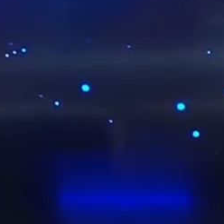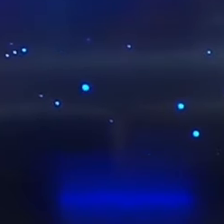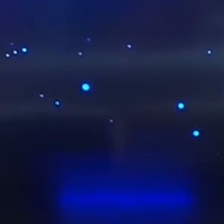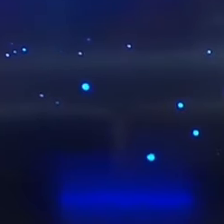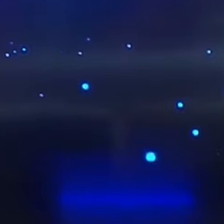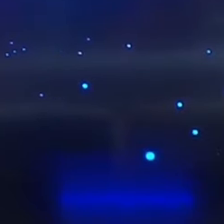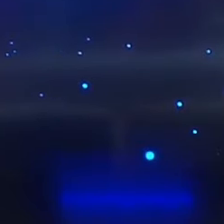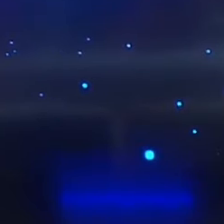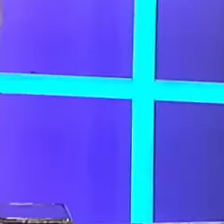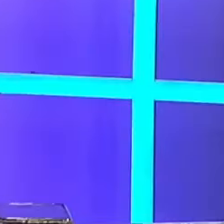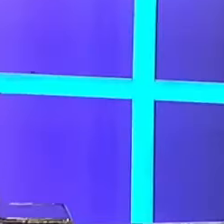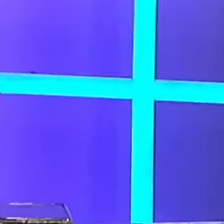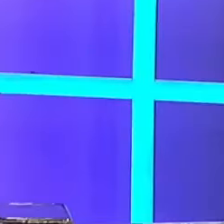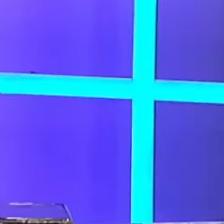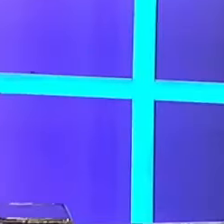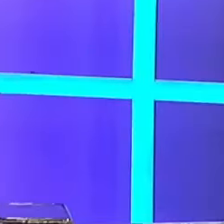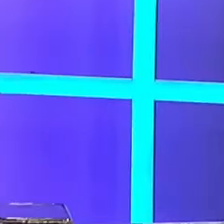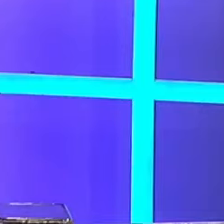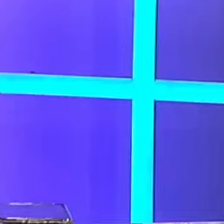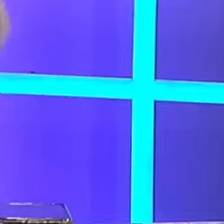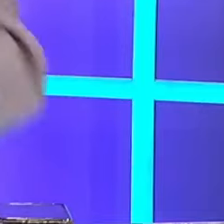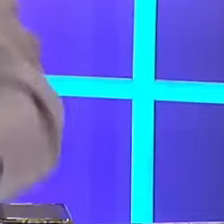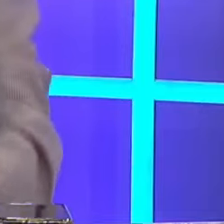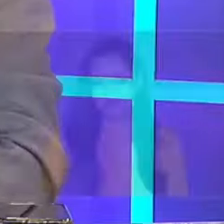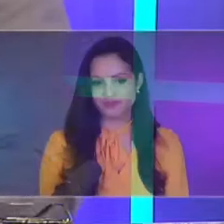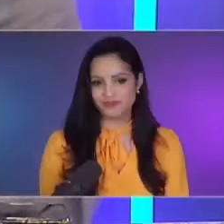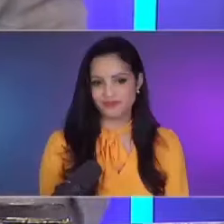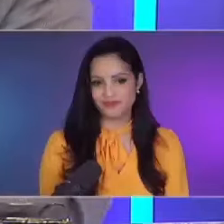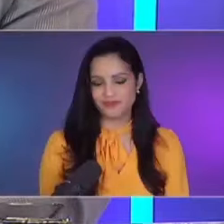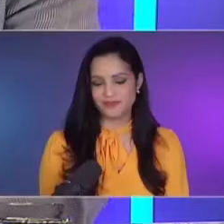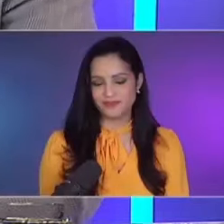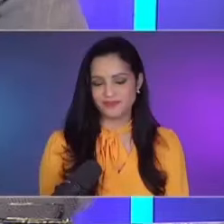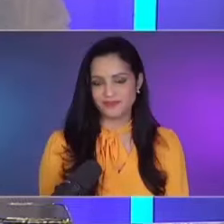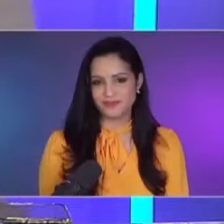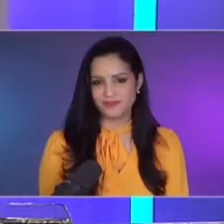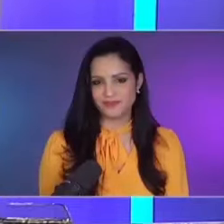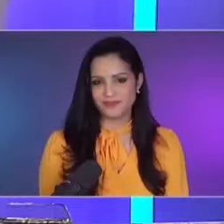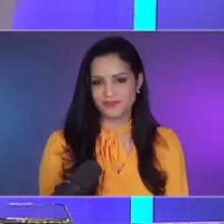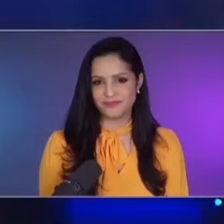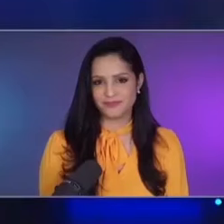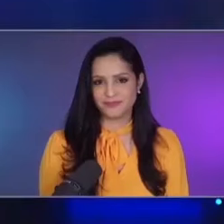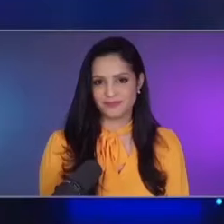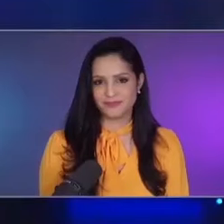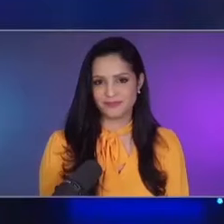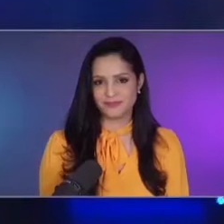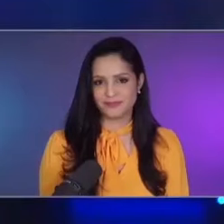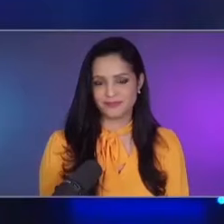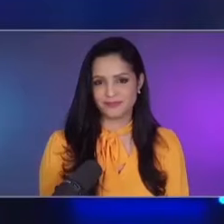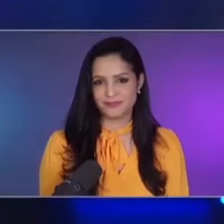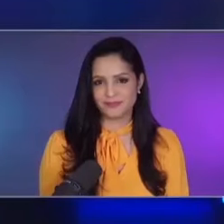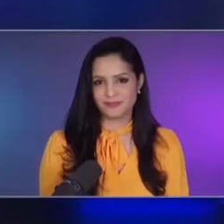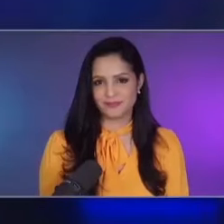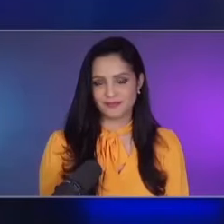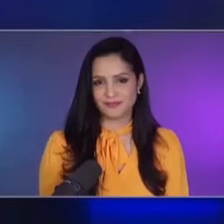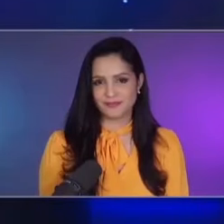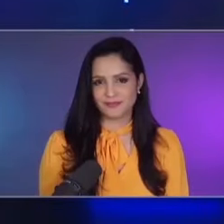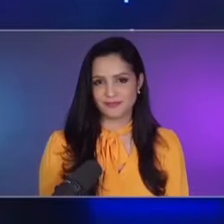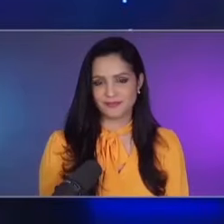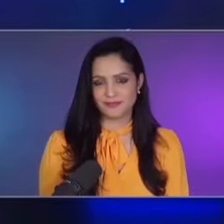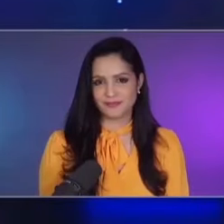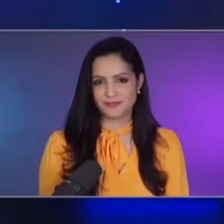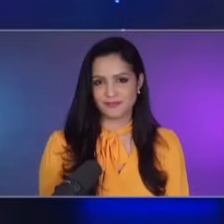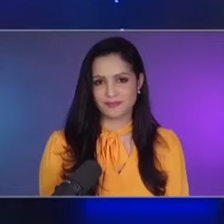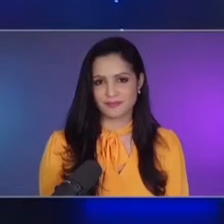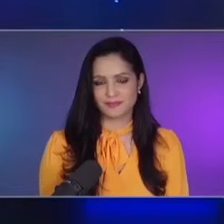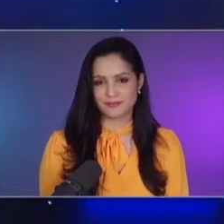era para darle las orejas y decir no digas esto no no lo que nosotros o sea cuál es qué cuál Qué fue